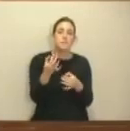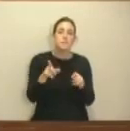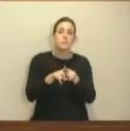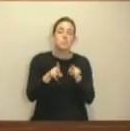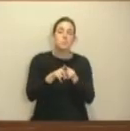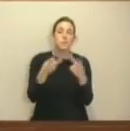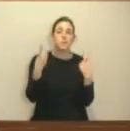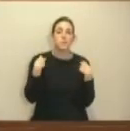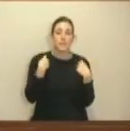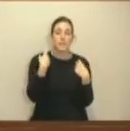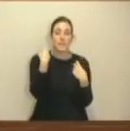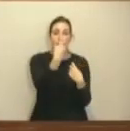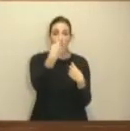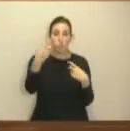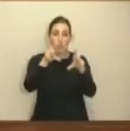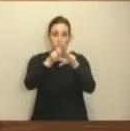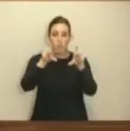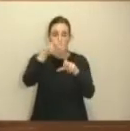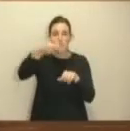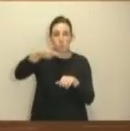una de las empresas muy importantes.